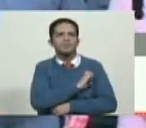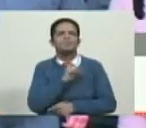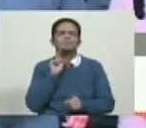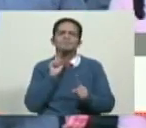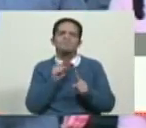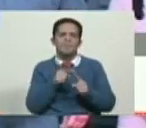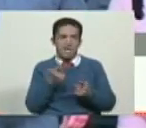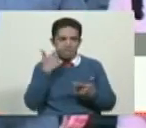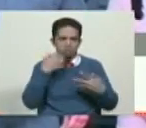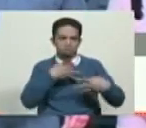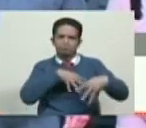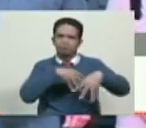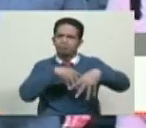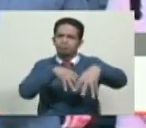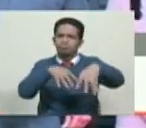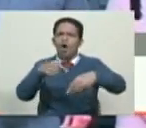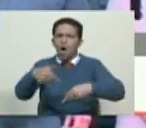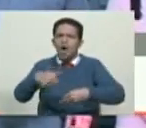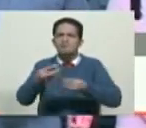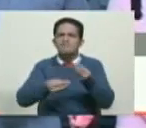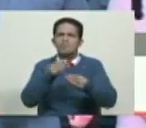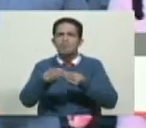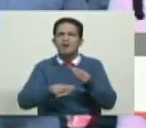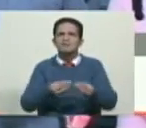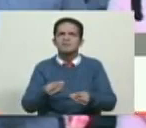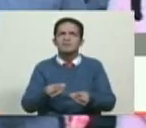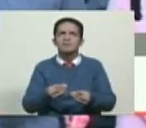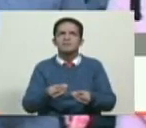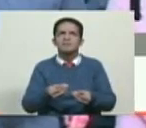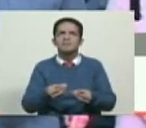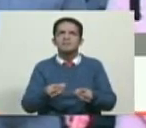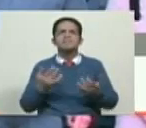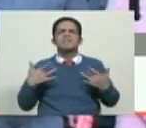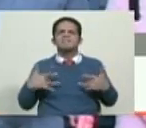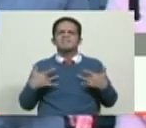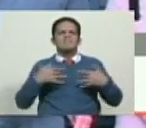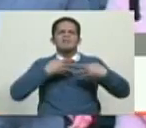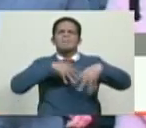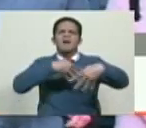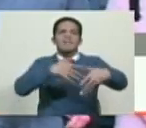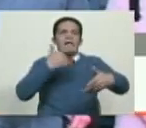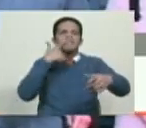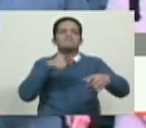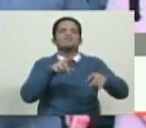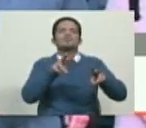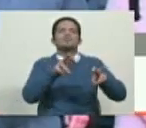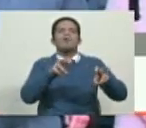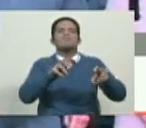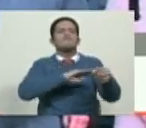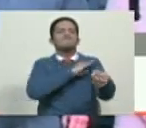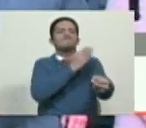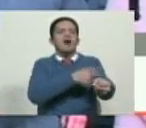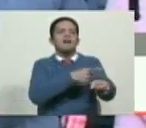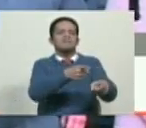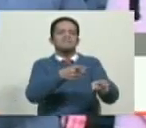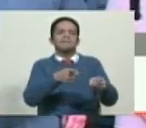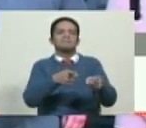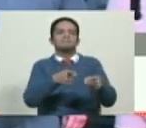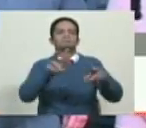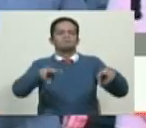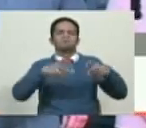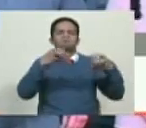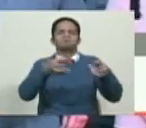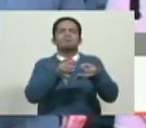marcha que hoy vamos a hacer se sienta como la marcha de una nueva Fuerza Armada, repotenciada en lo